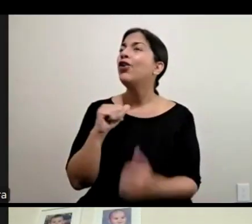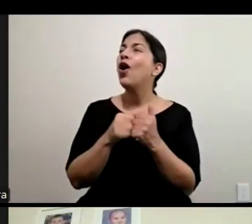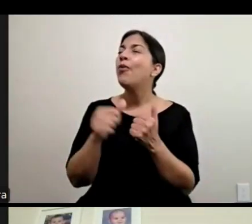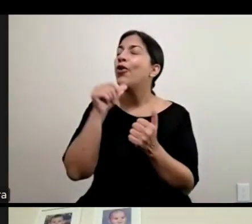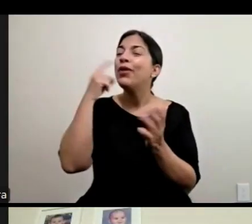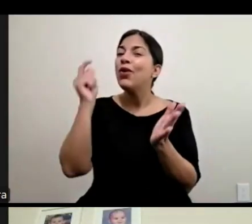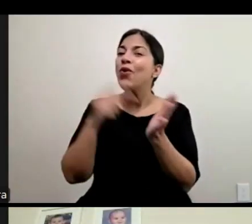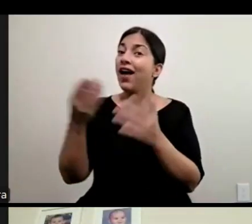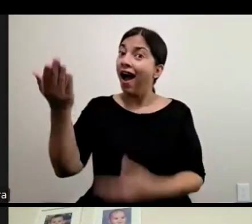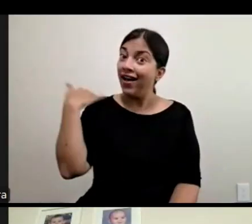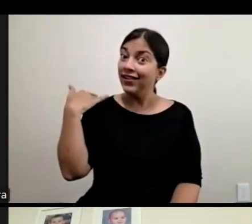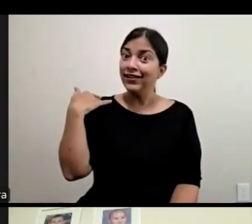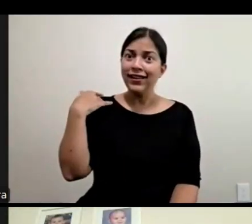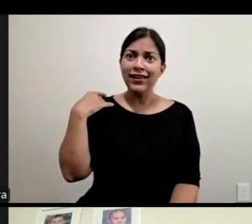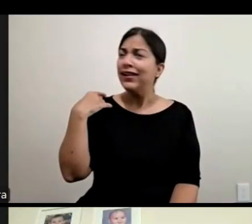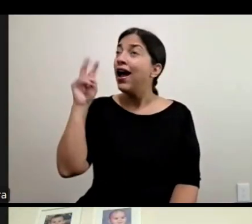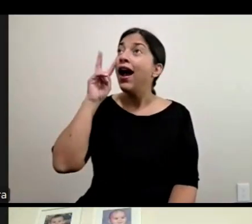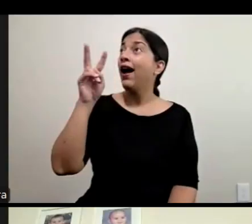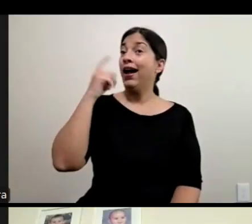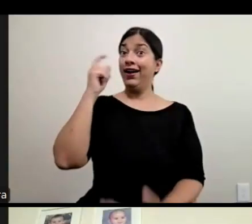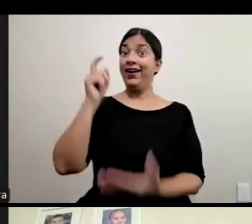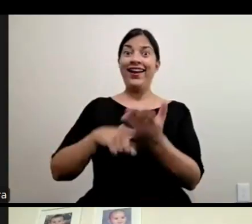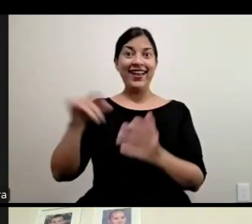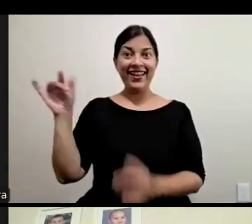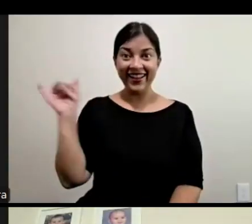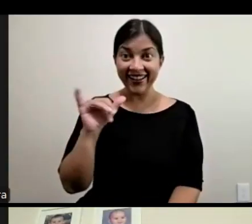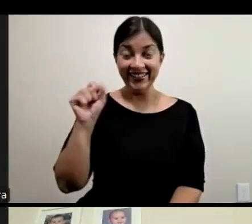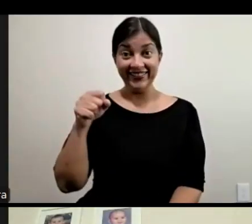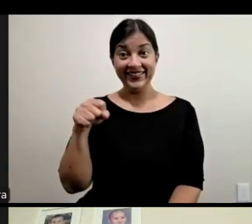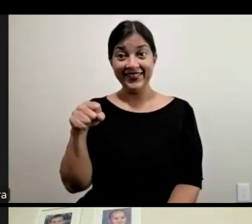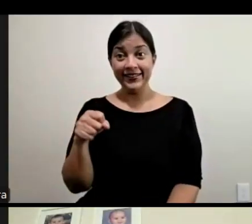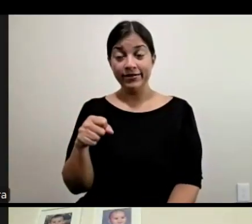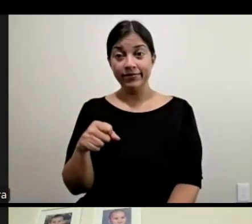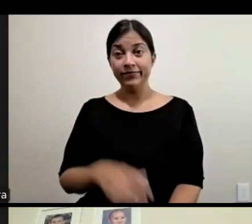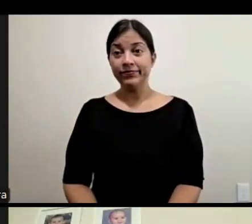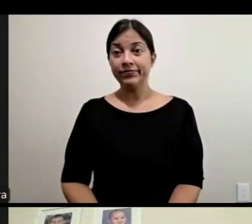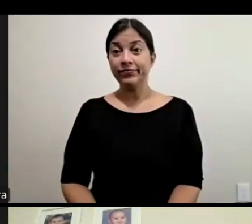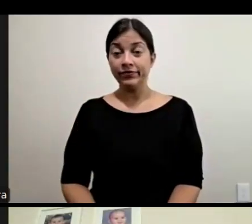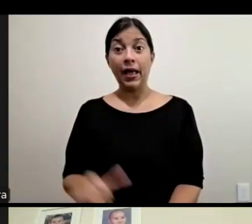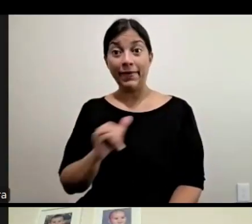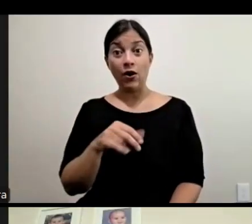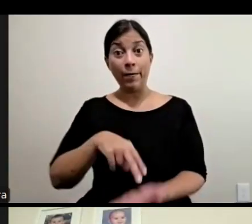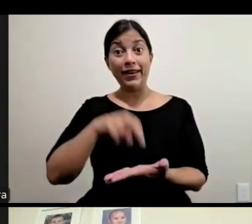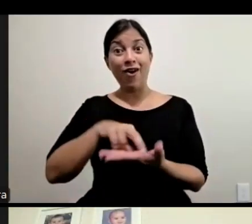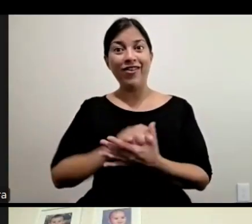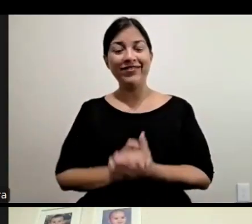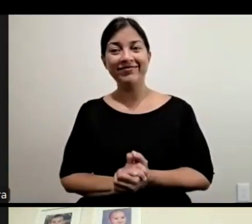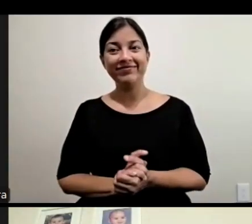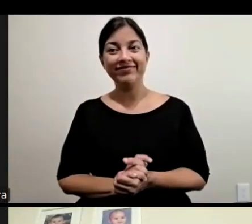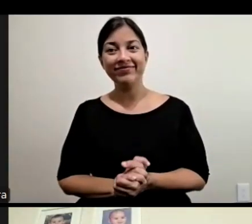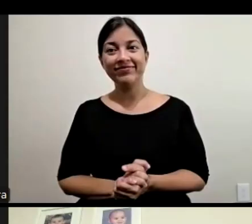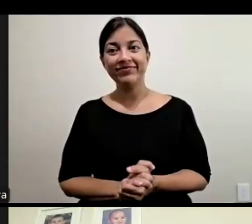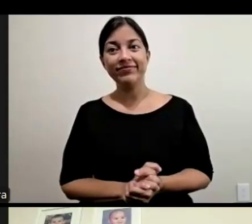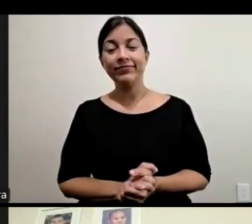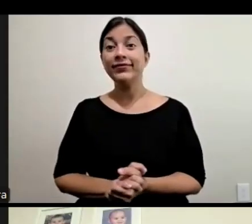Porque visualmente sí, lo puedes reconocer, incluso los brincos, ¿no? Pero que es interesante porque quiere decir que